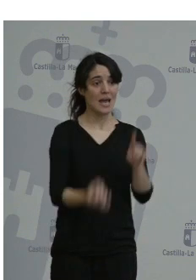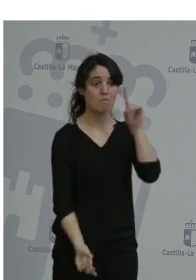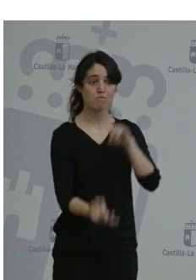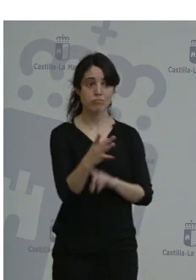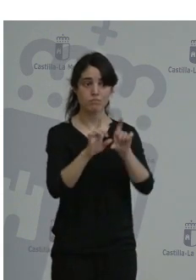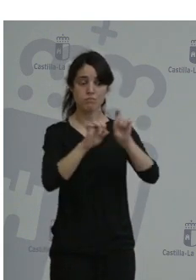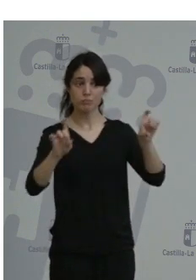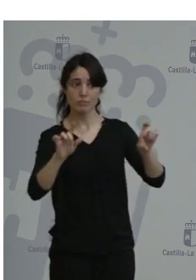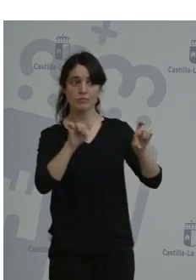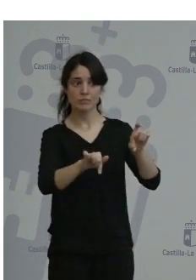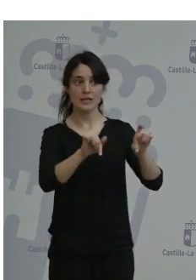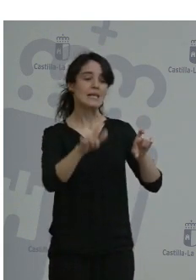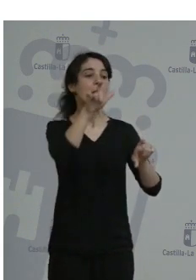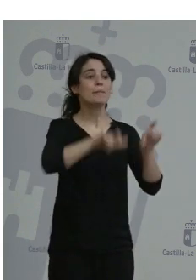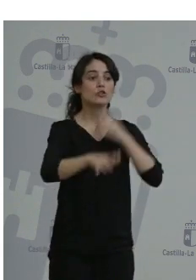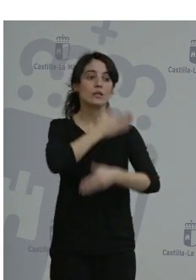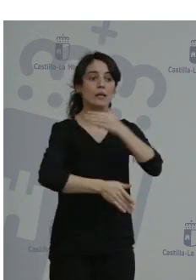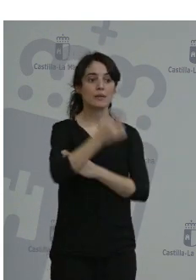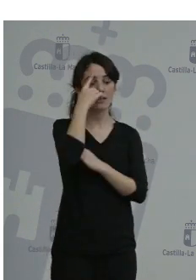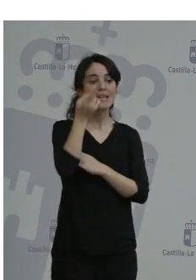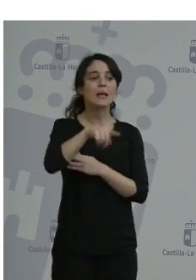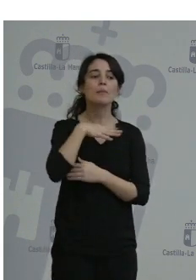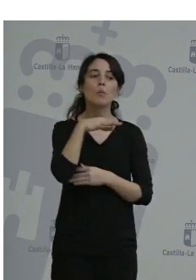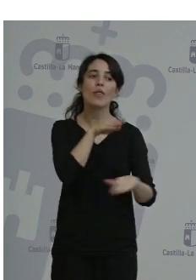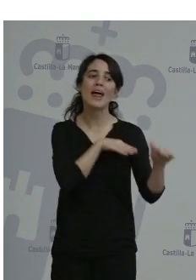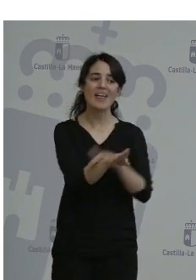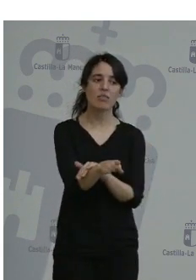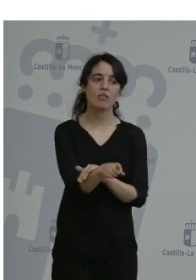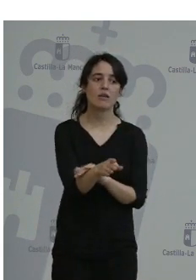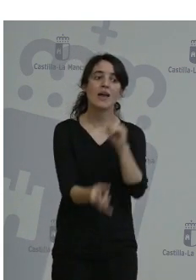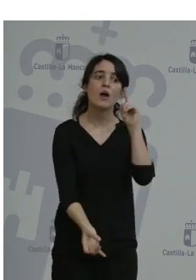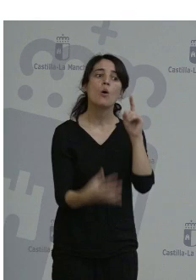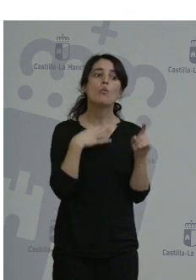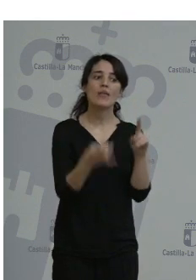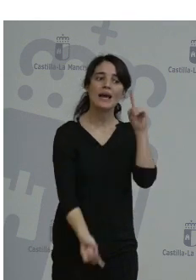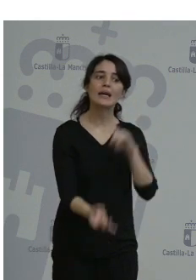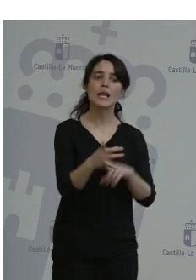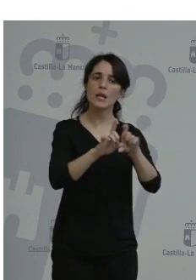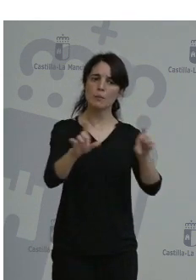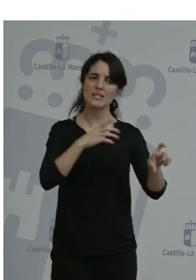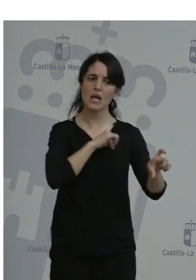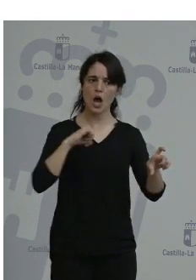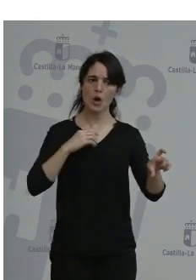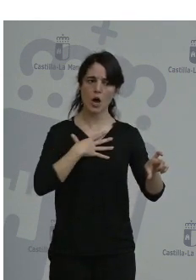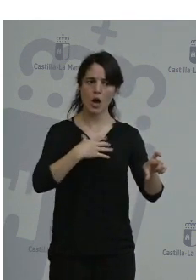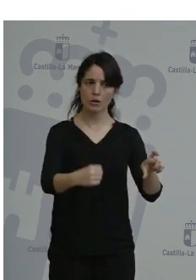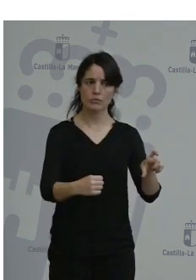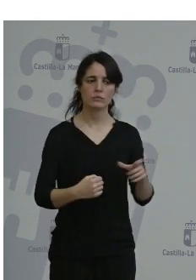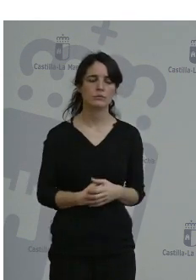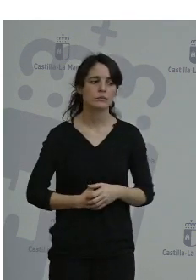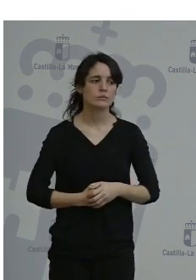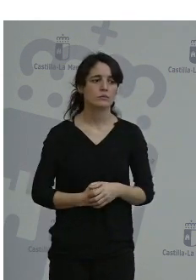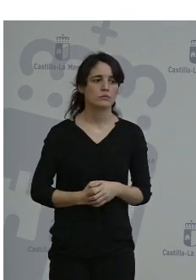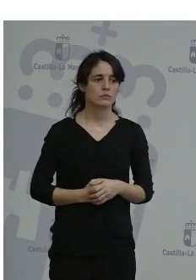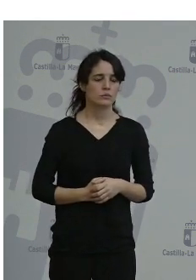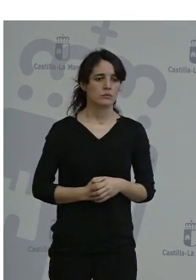personas con discapacidad intelectual puedan acceder al mismo. Pero esto no sería posible